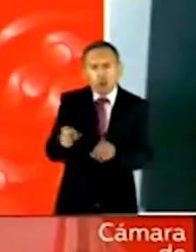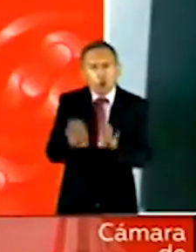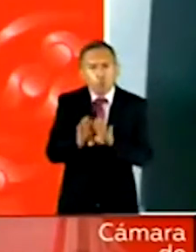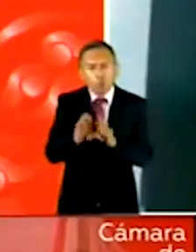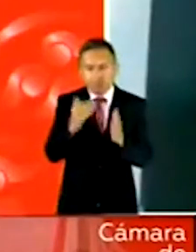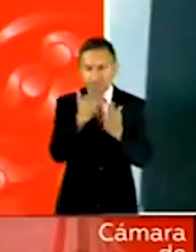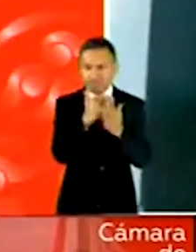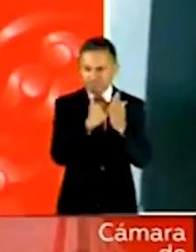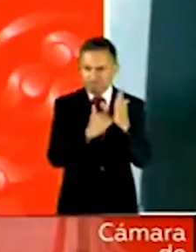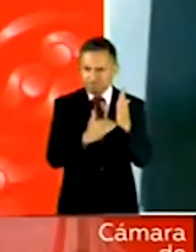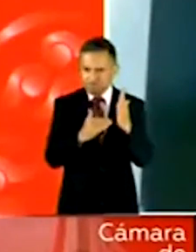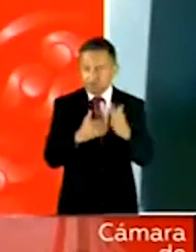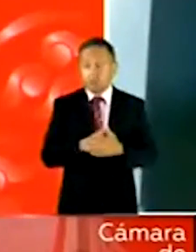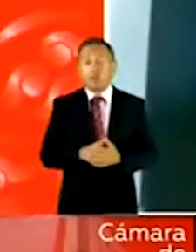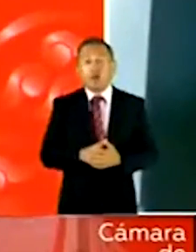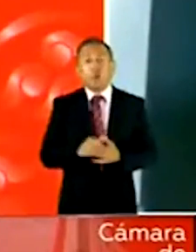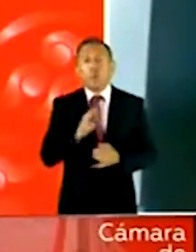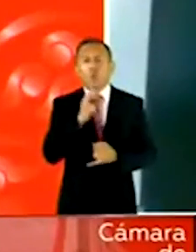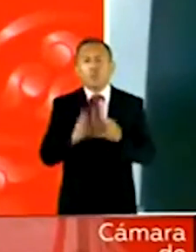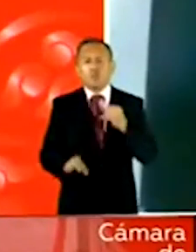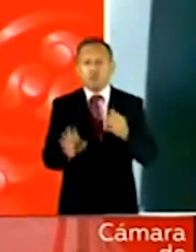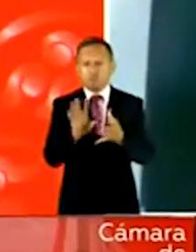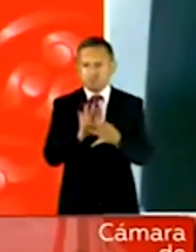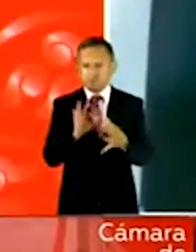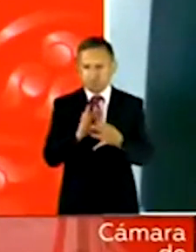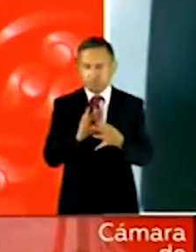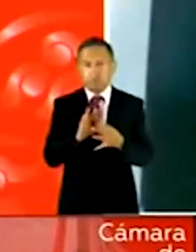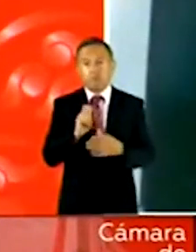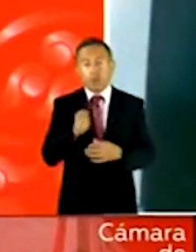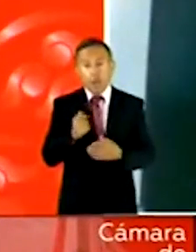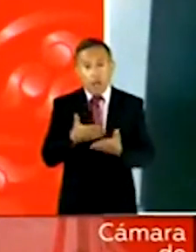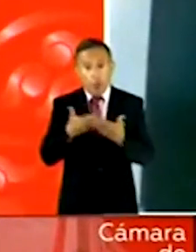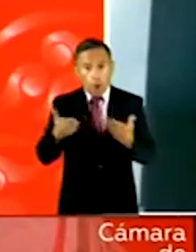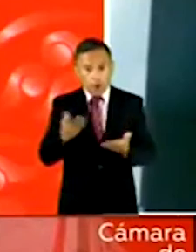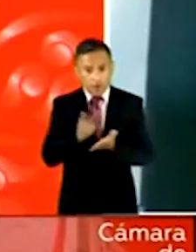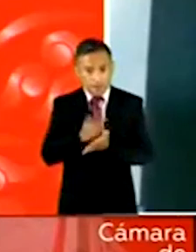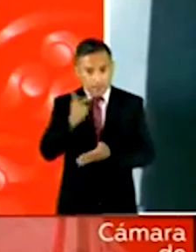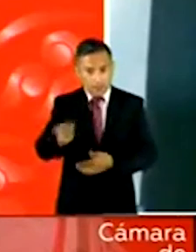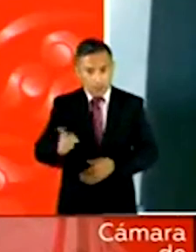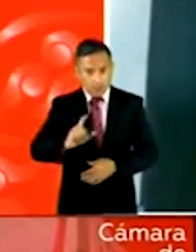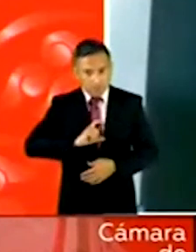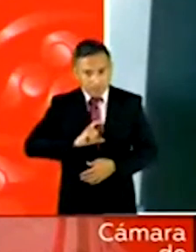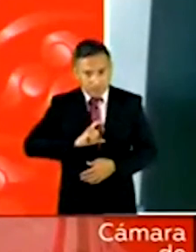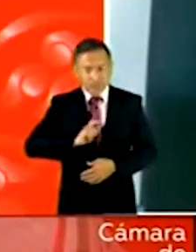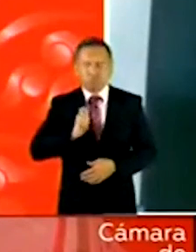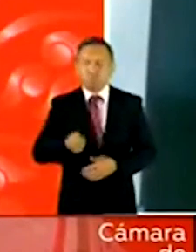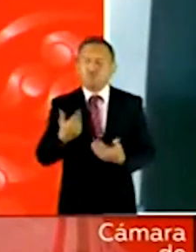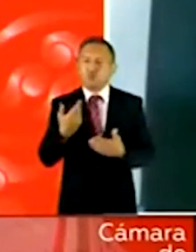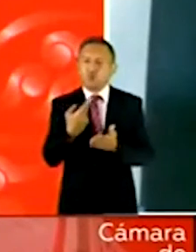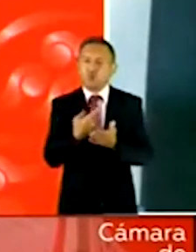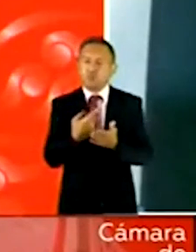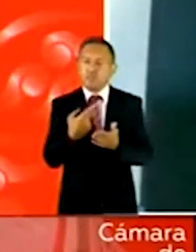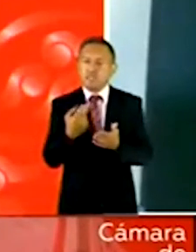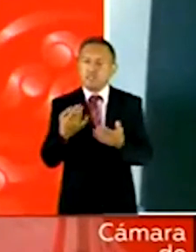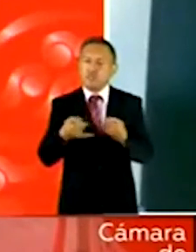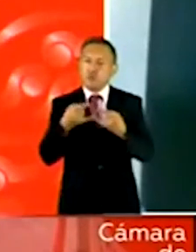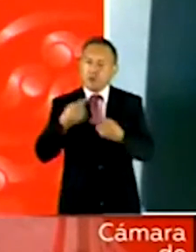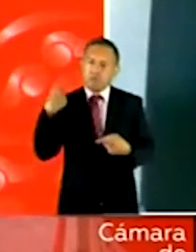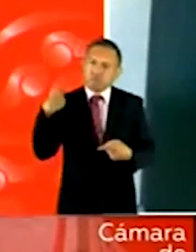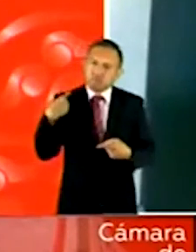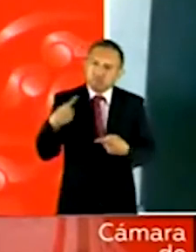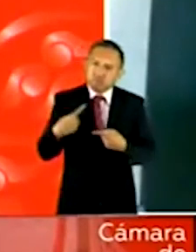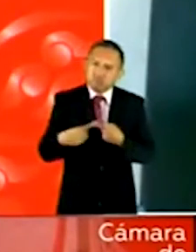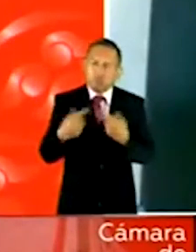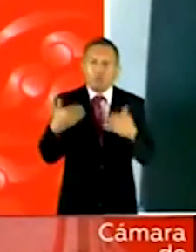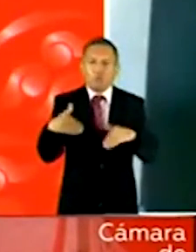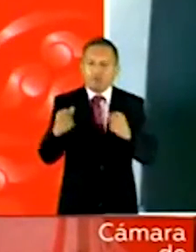omito señalar que la creación de una presea como esta conlleva una doble reivindicación histórica. Por una parte, a